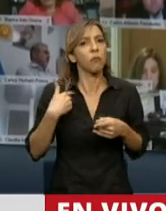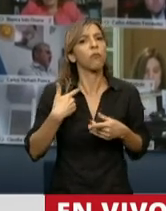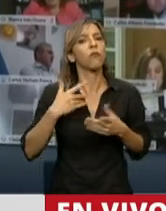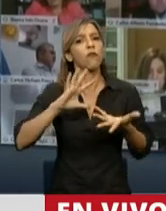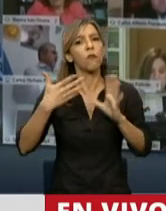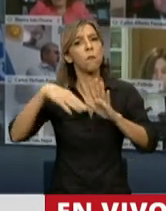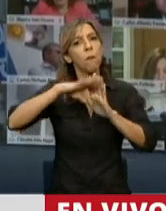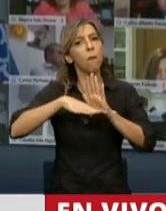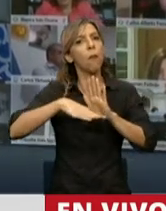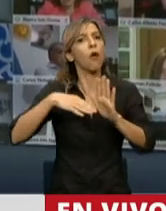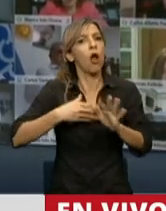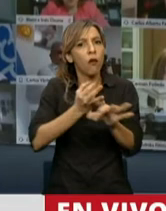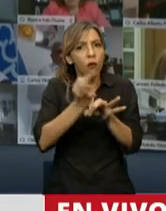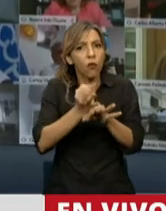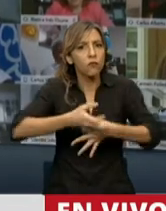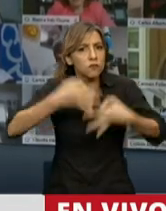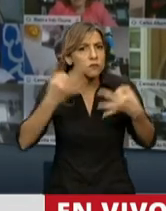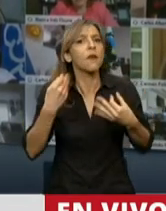donde niños nacidos en nuestras islas